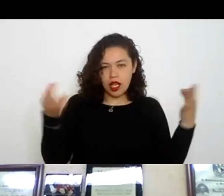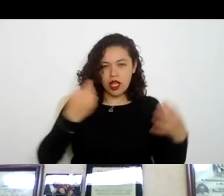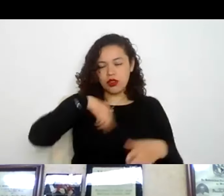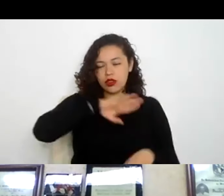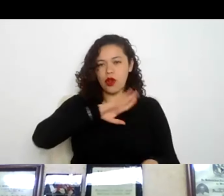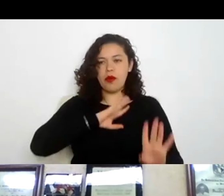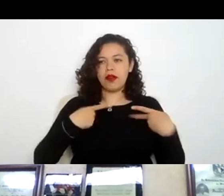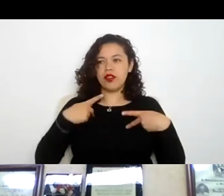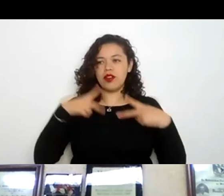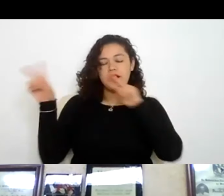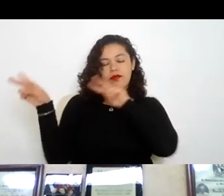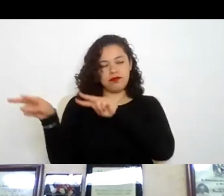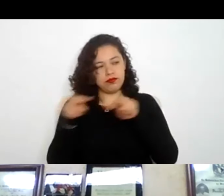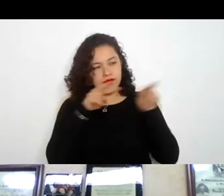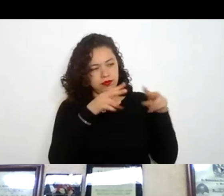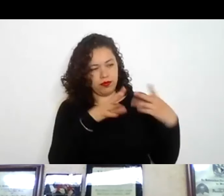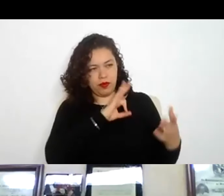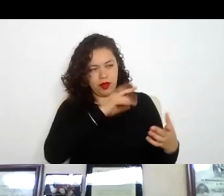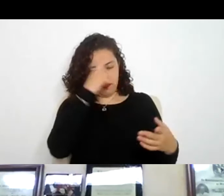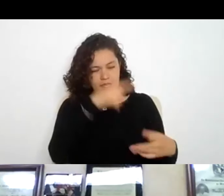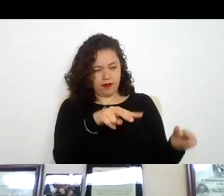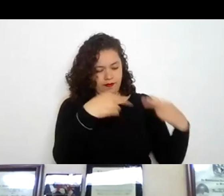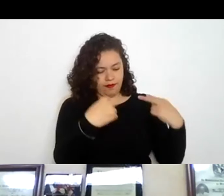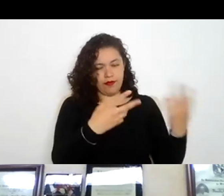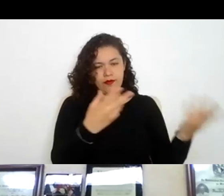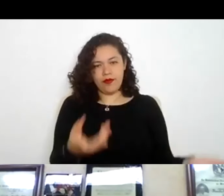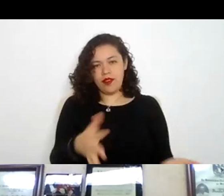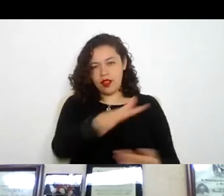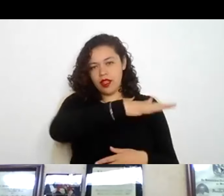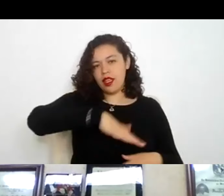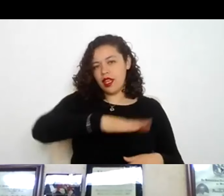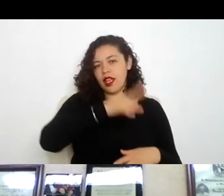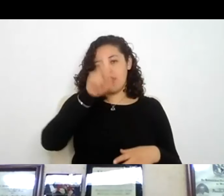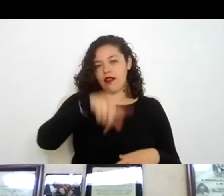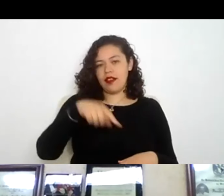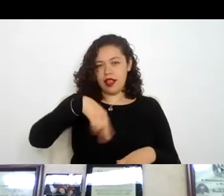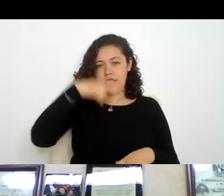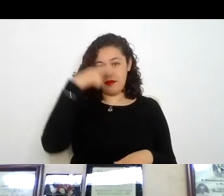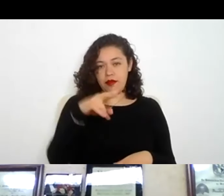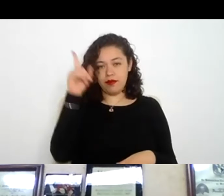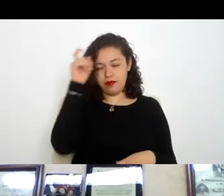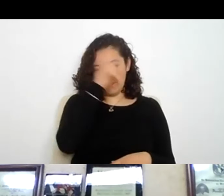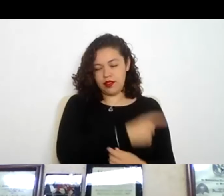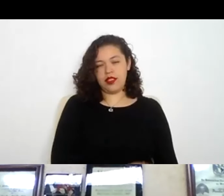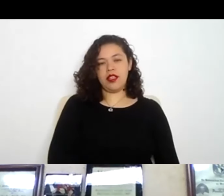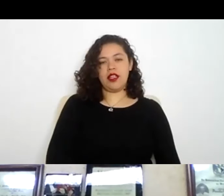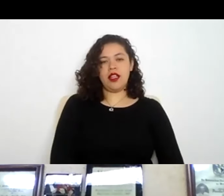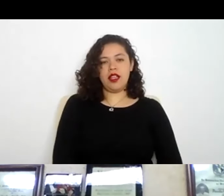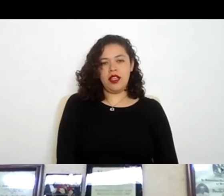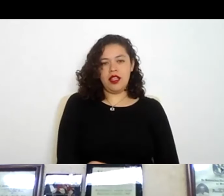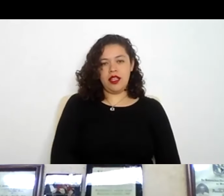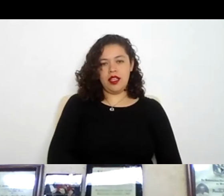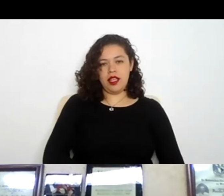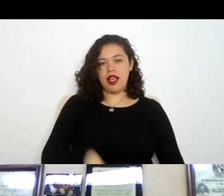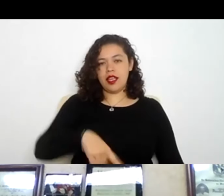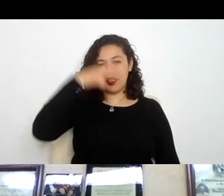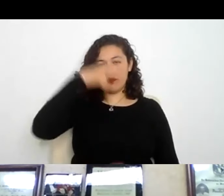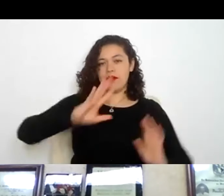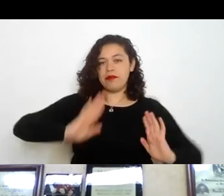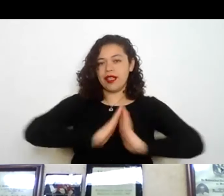conocer en este sector que es tan complicado en México, que tristemente la participación social en México